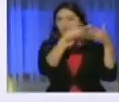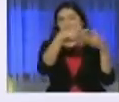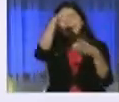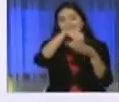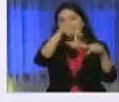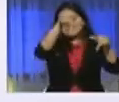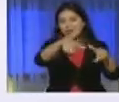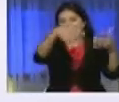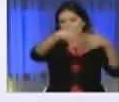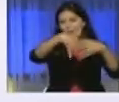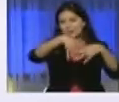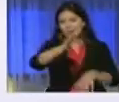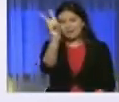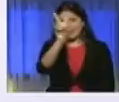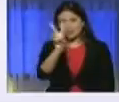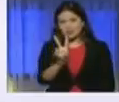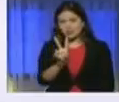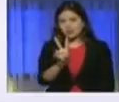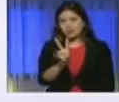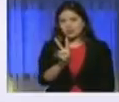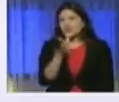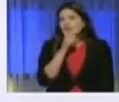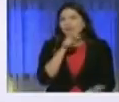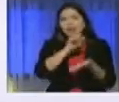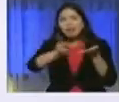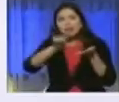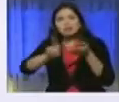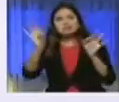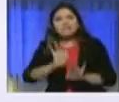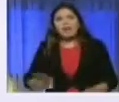Venezuela. No le generaba nada al país.